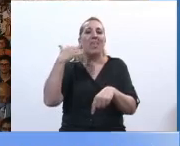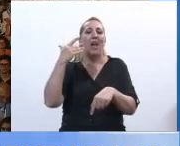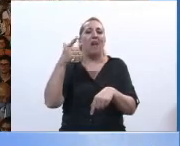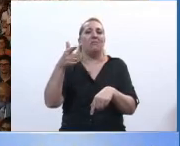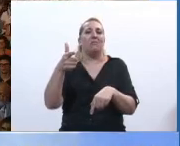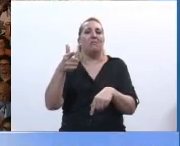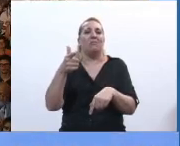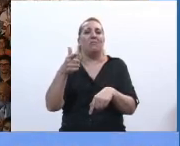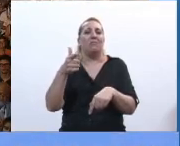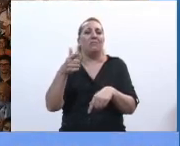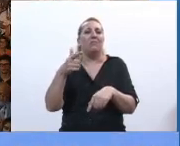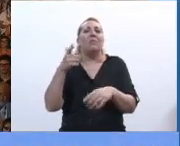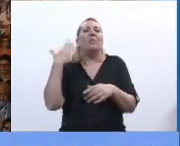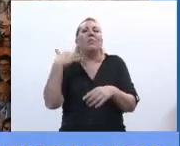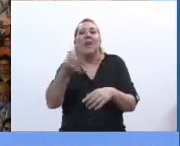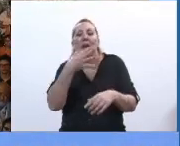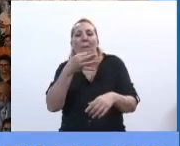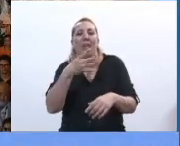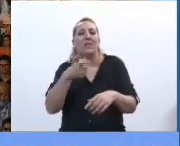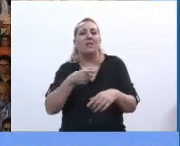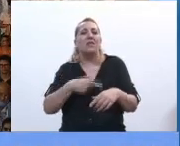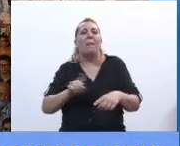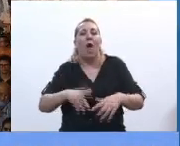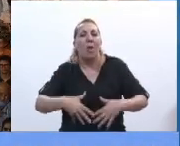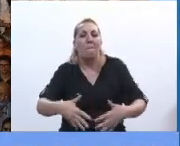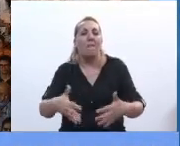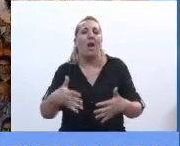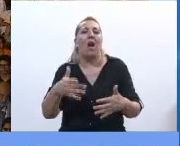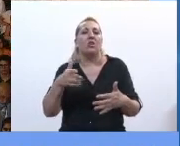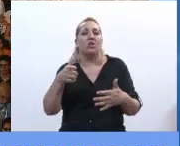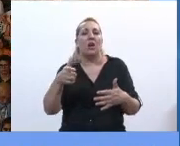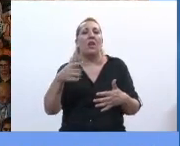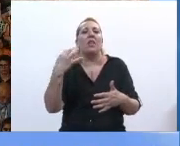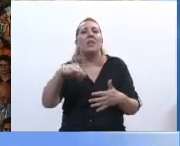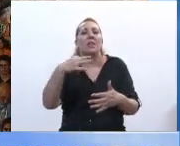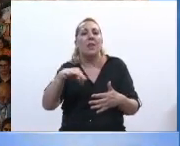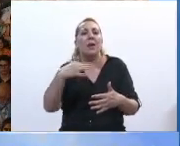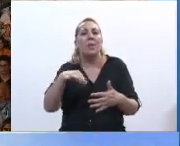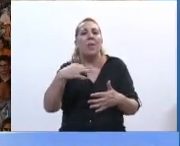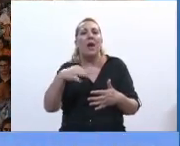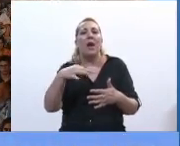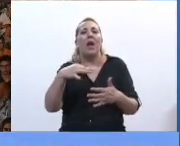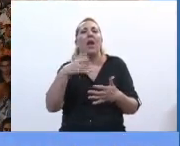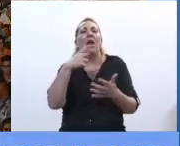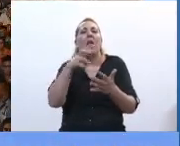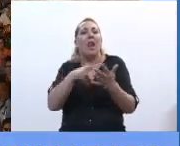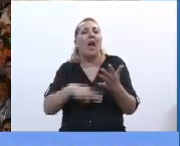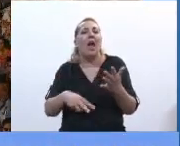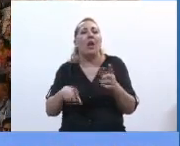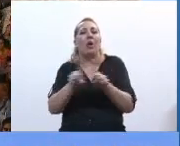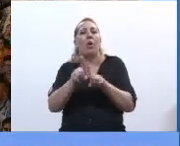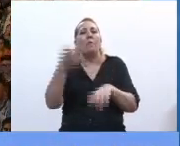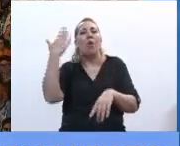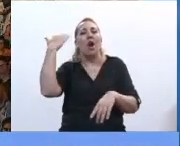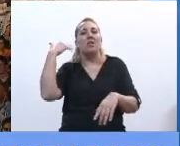demonizada en aquel momento y combatida y habría que leer los medios comunicación de esa época si no tenía